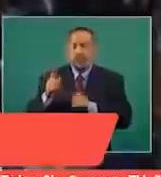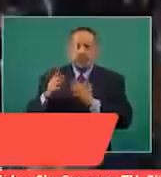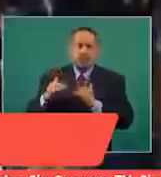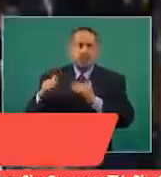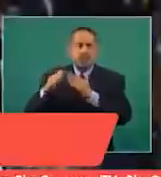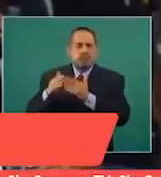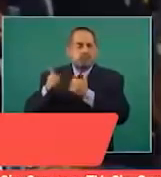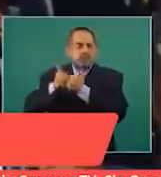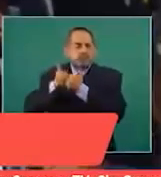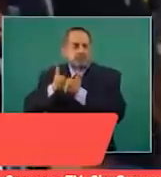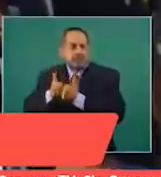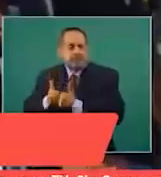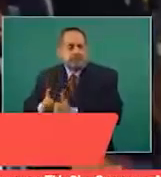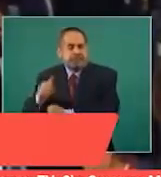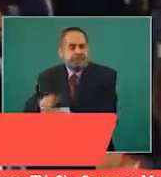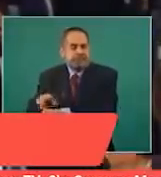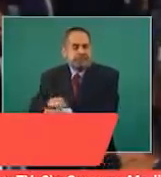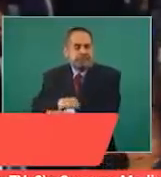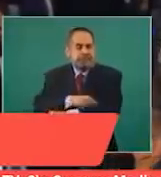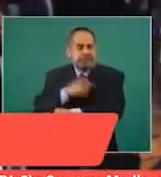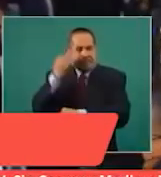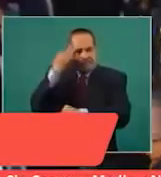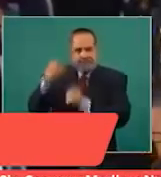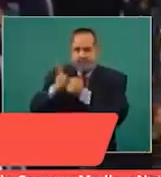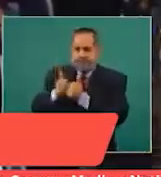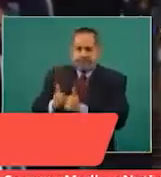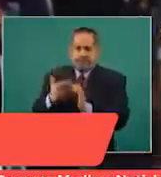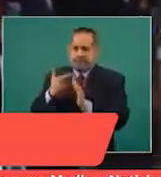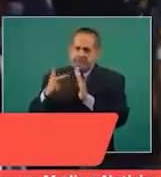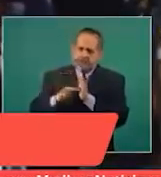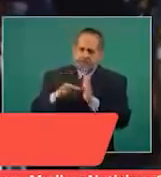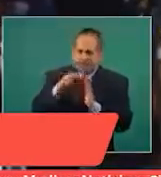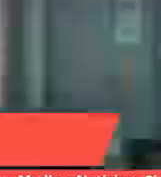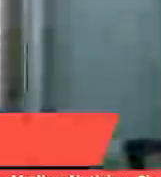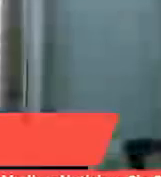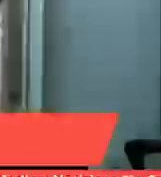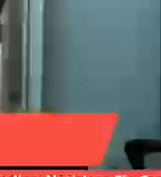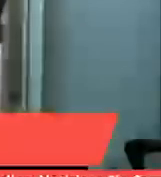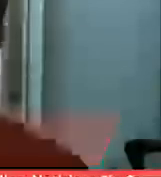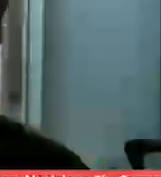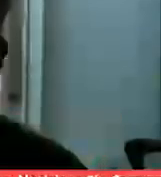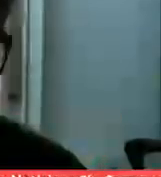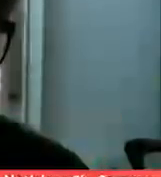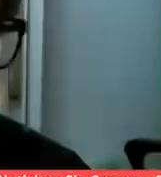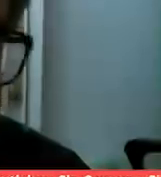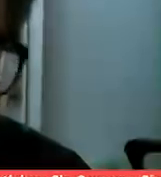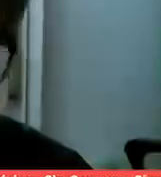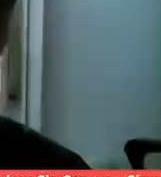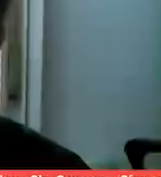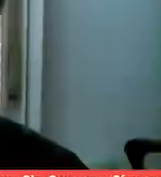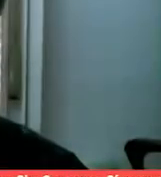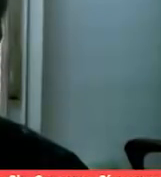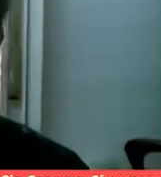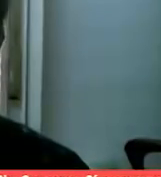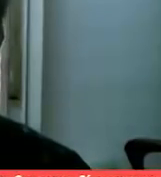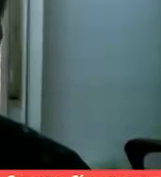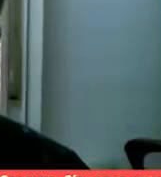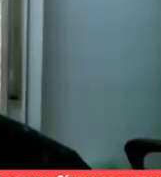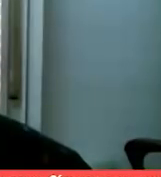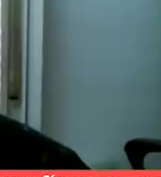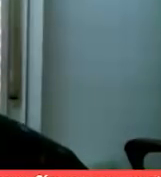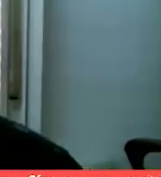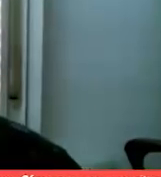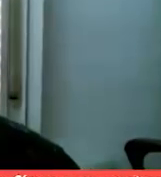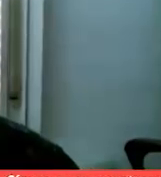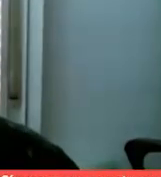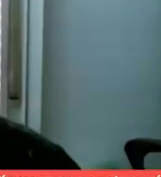gobierno de Macri, pero tenía dudas respecto a la vuelta del kirchnerismo, ¿no? Y en